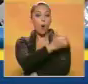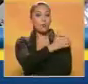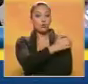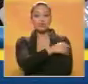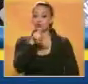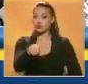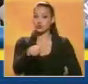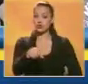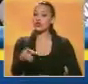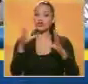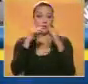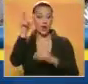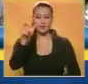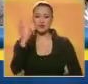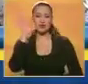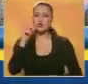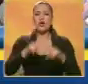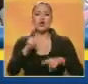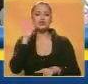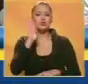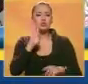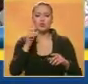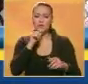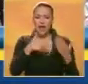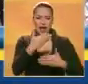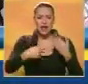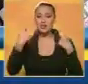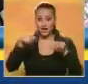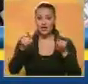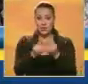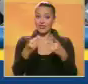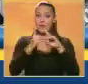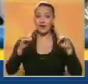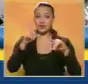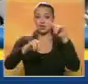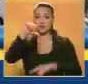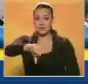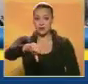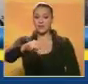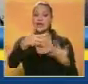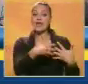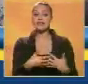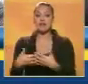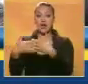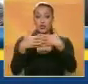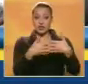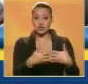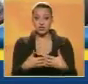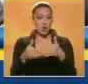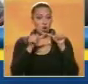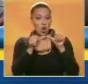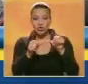oposición para todas sus marramucias, para todas sus declaraciones, para tratar de cuestionar nuestra democracia. Los Estados Unidos